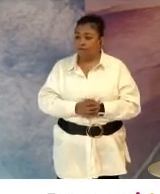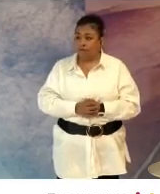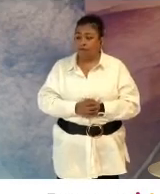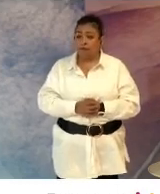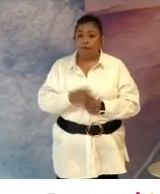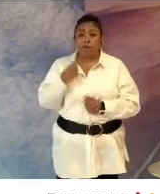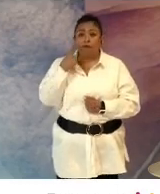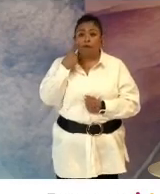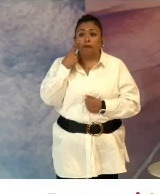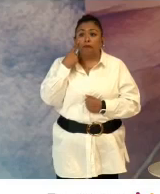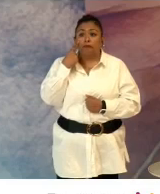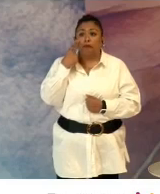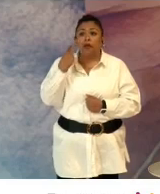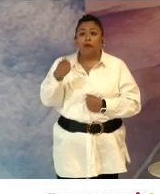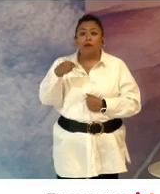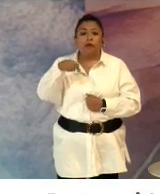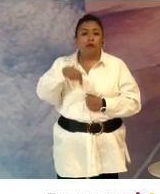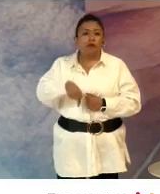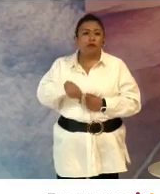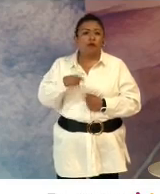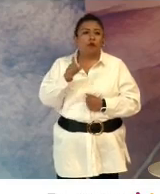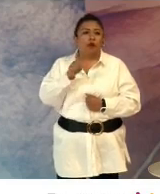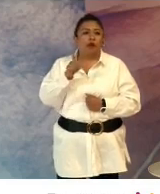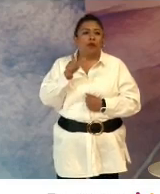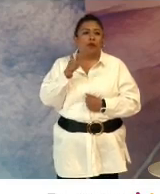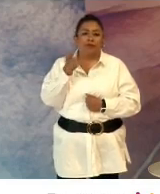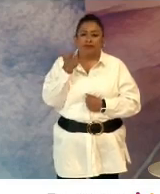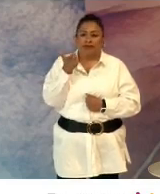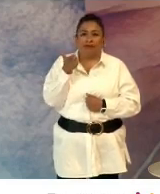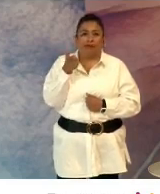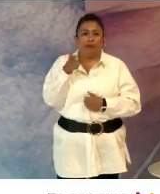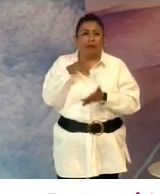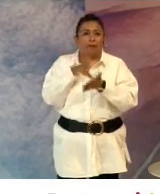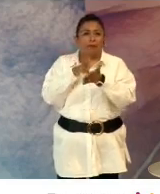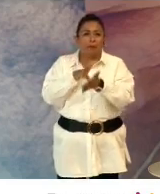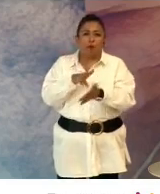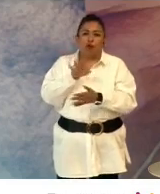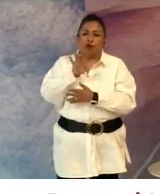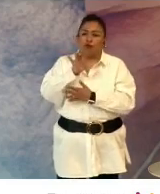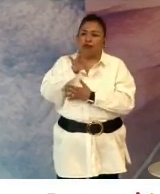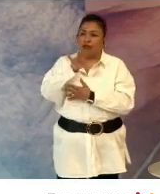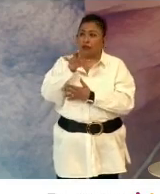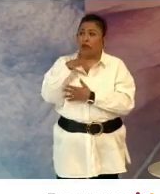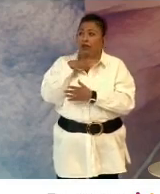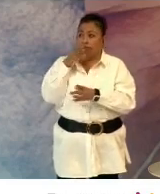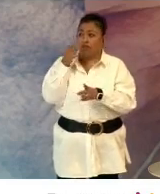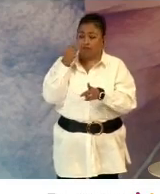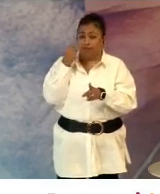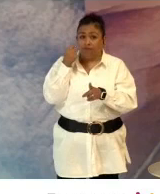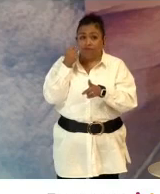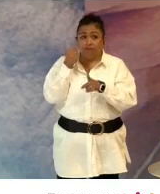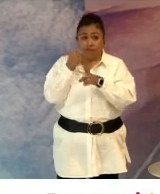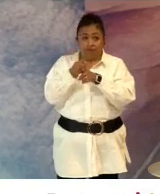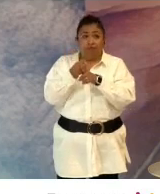vemos en los fondos de filantropía, que también tienen un impacto.